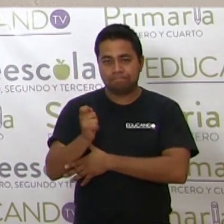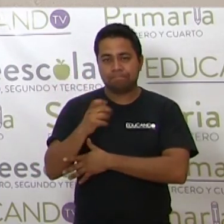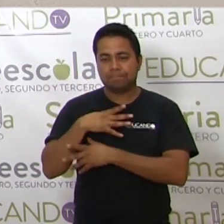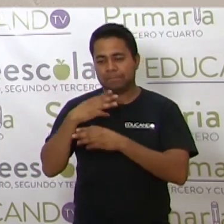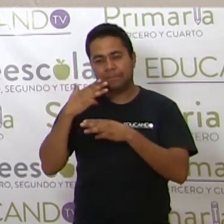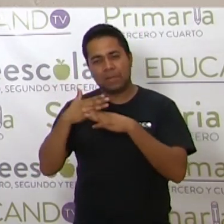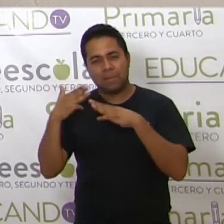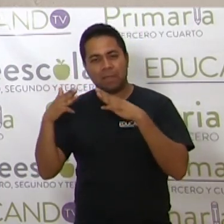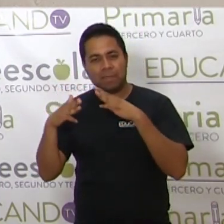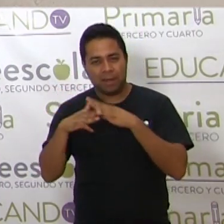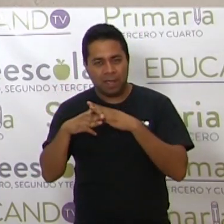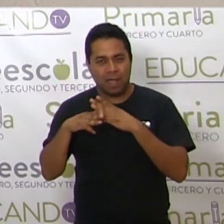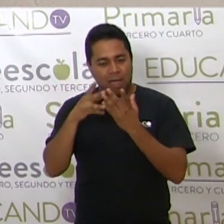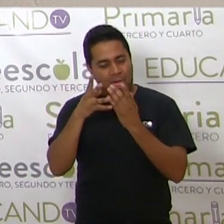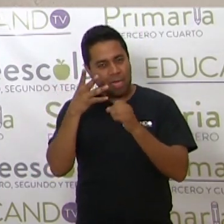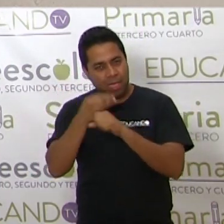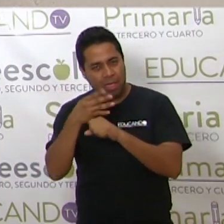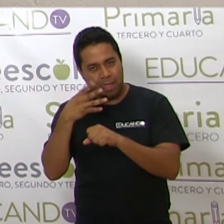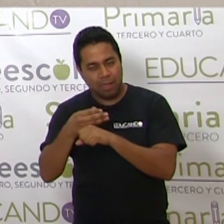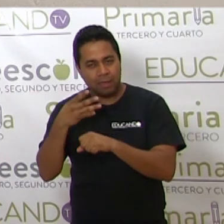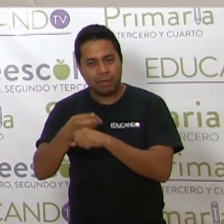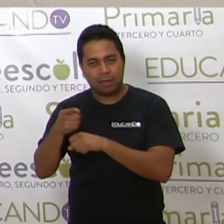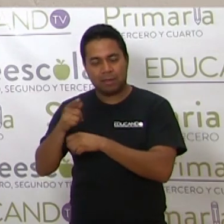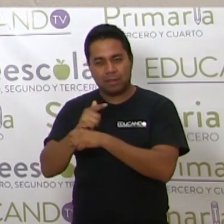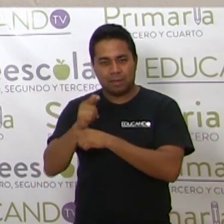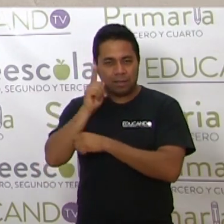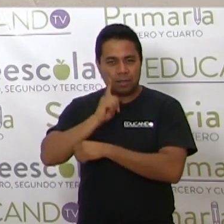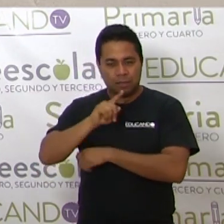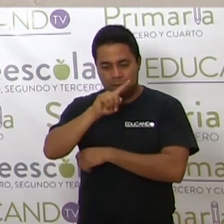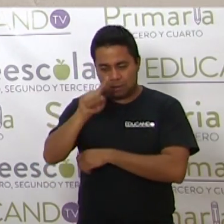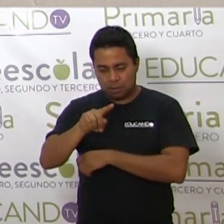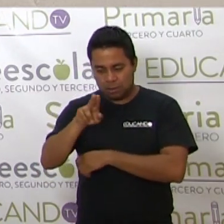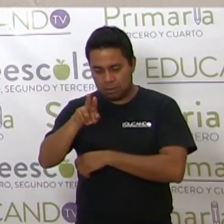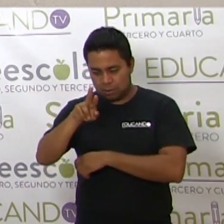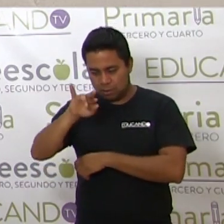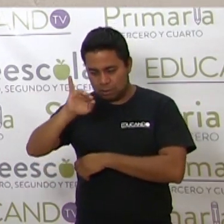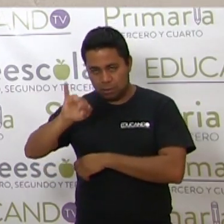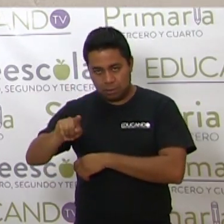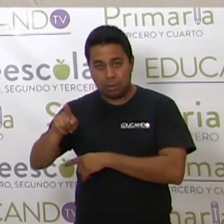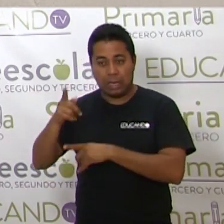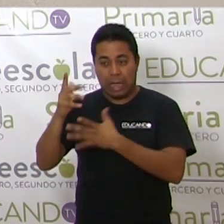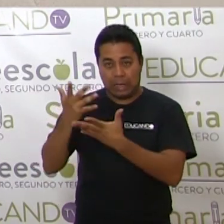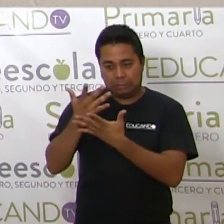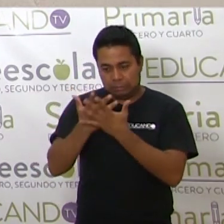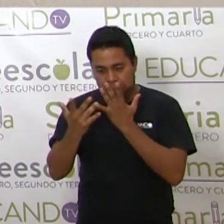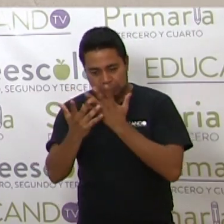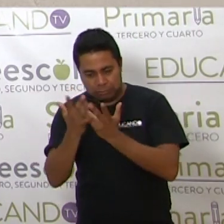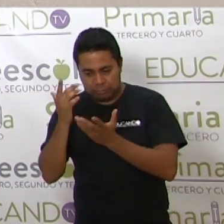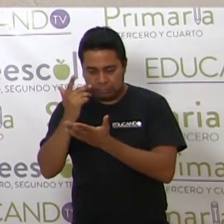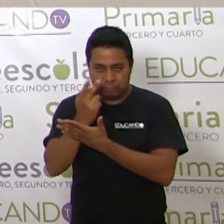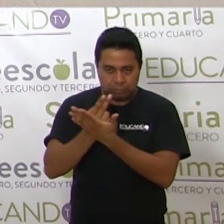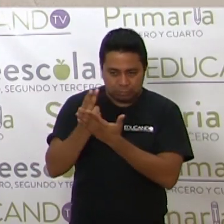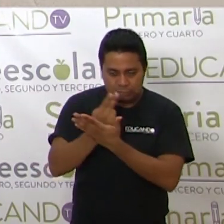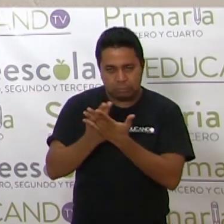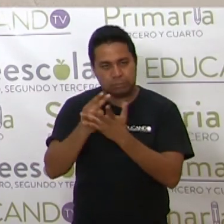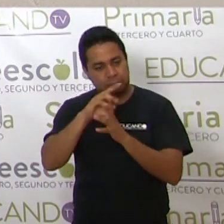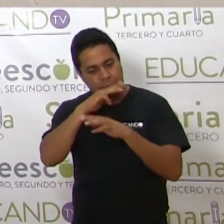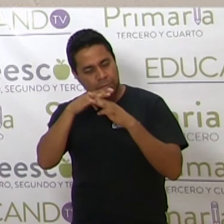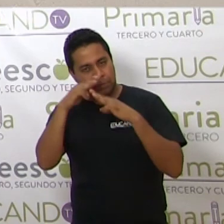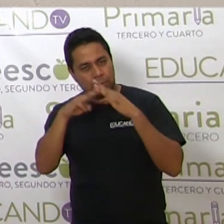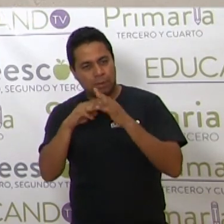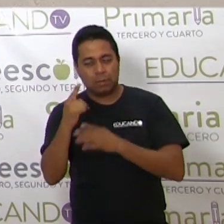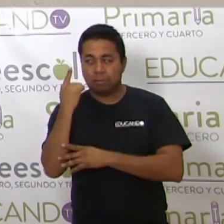material didáctico encabezados por la licenciada suri este algunos nuevos